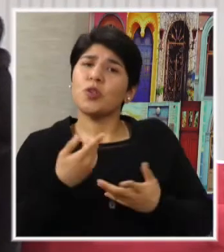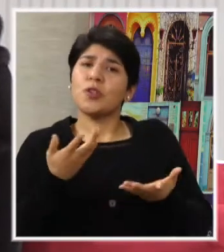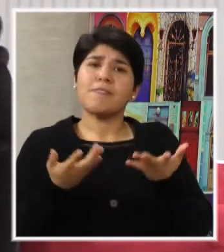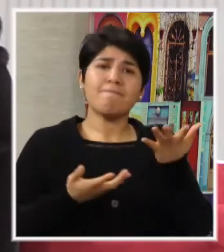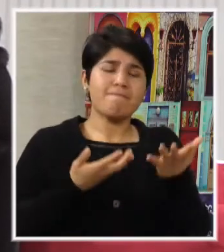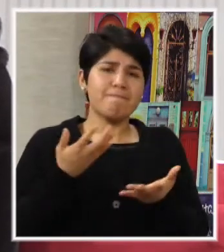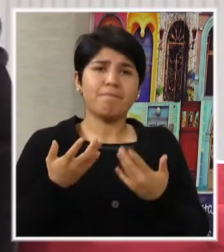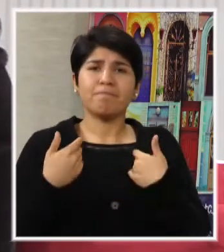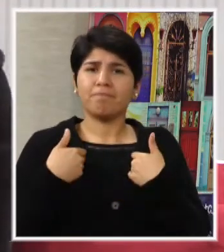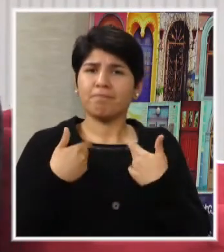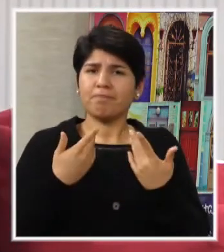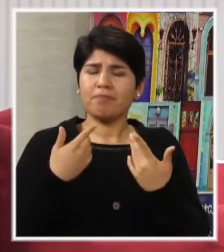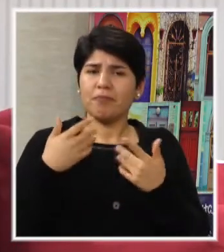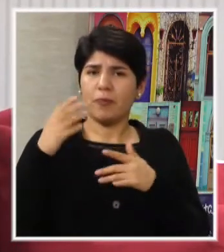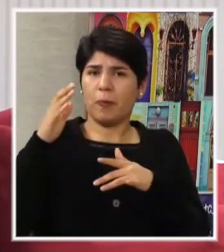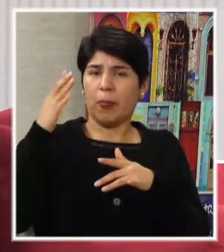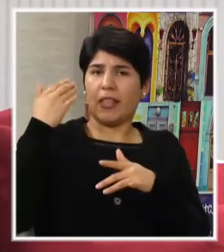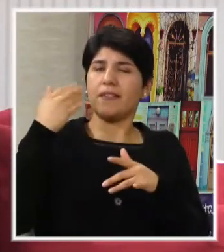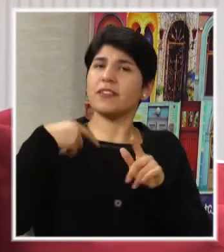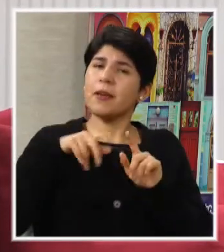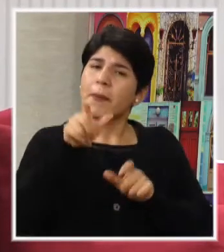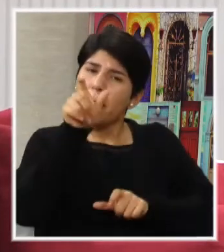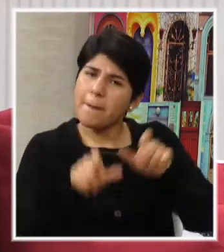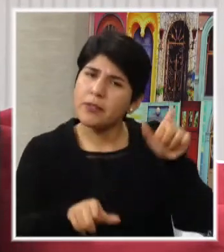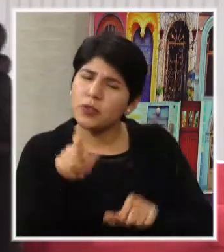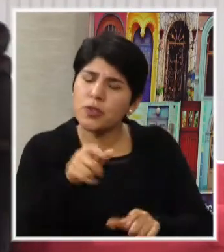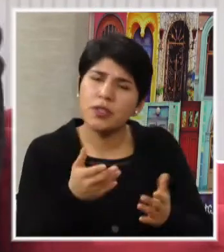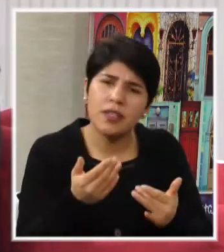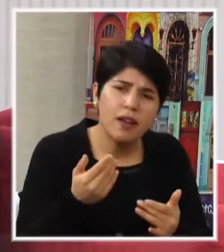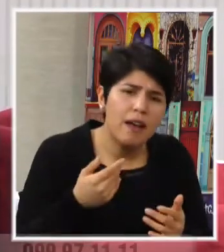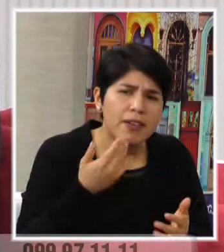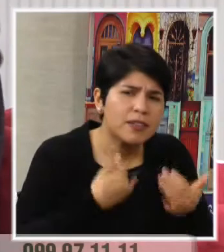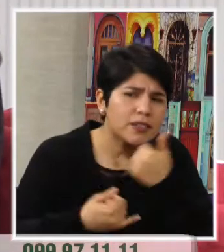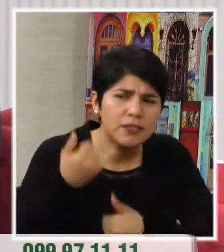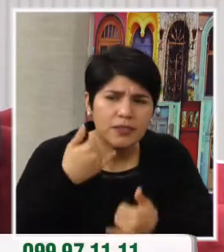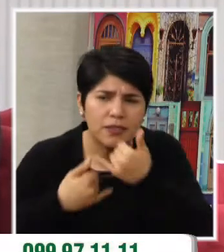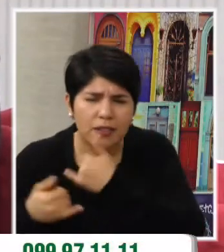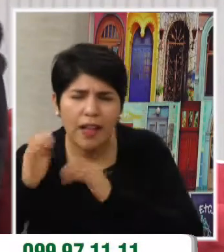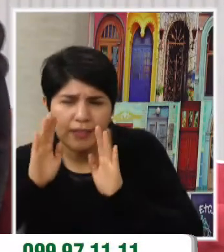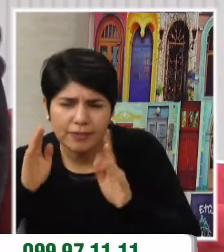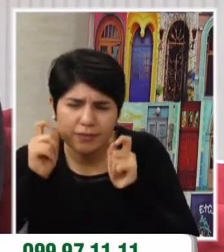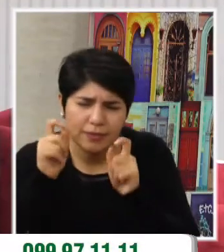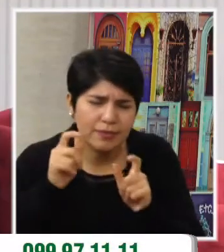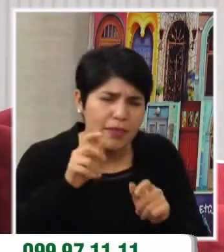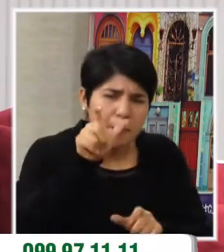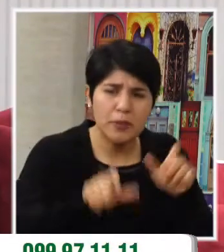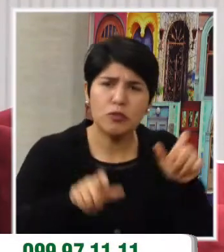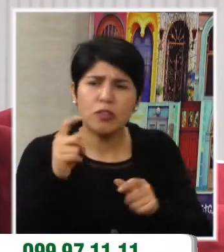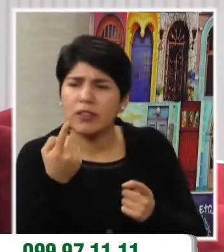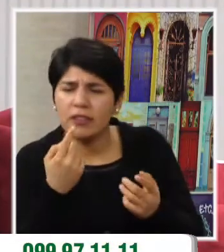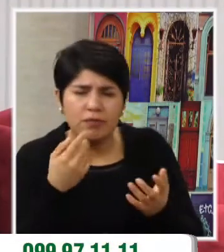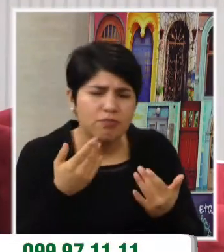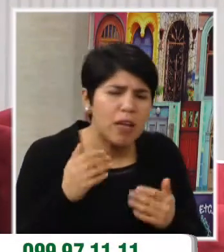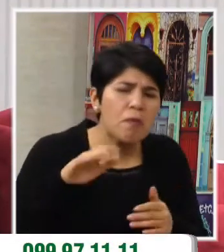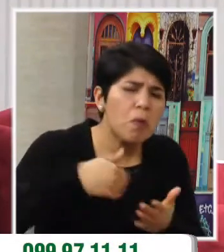y hemos escuchado al usuario en estos cinco años escuchar al usuario y bueno y